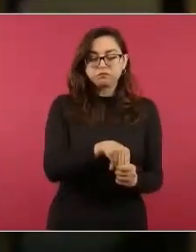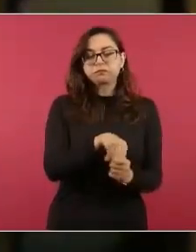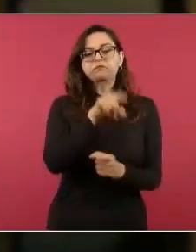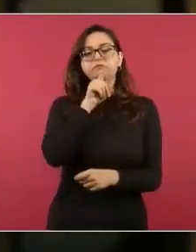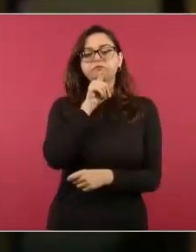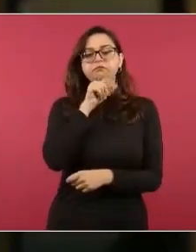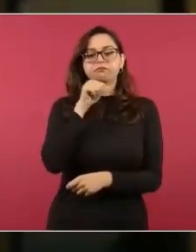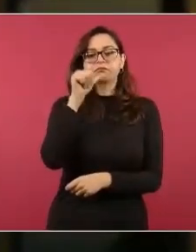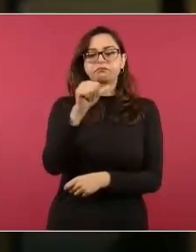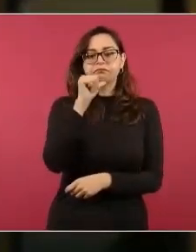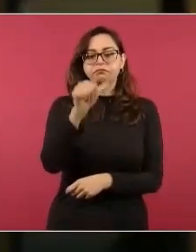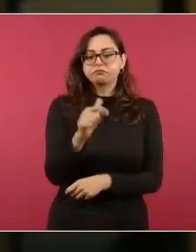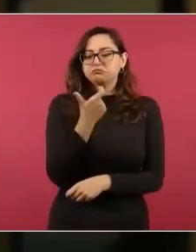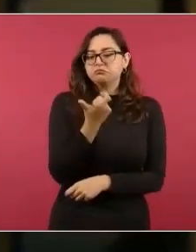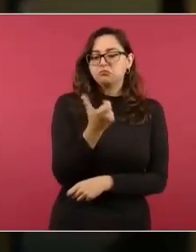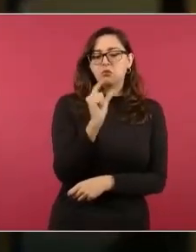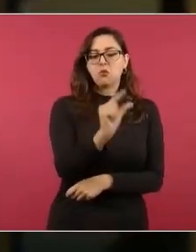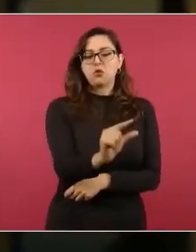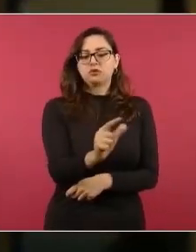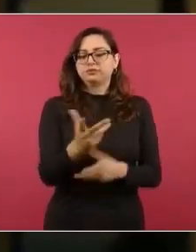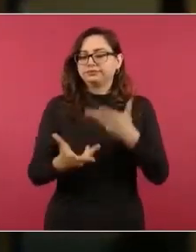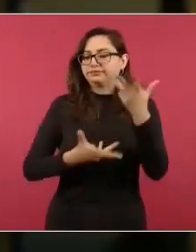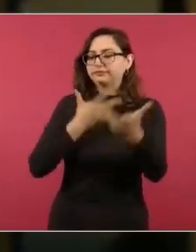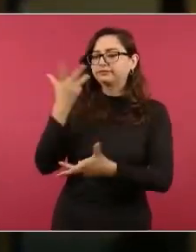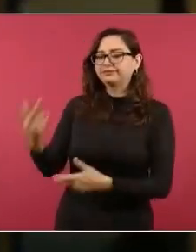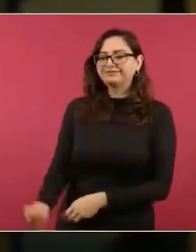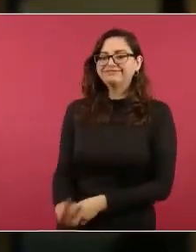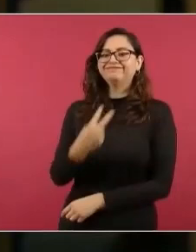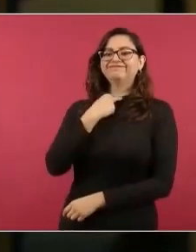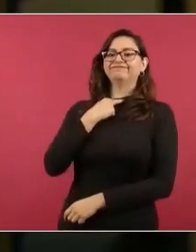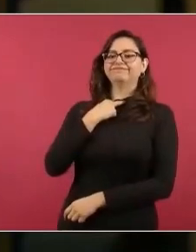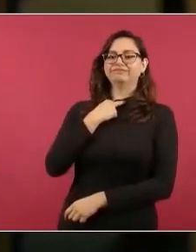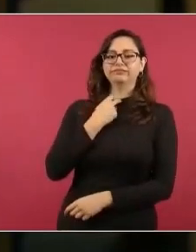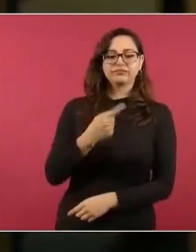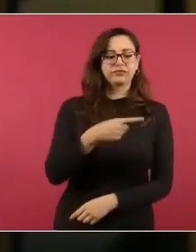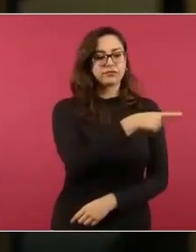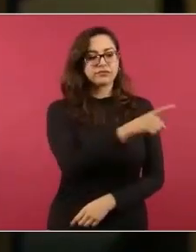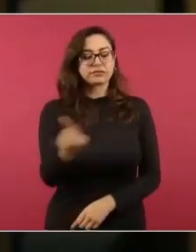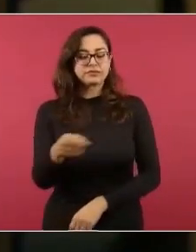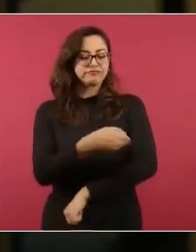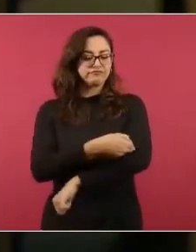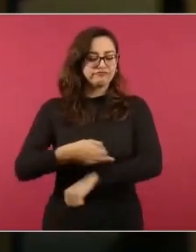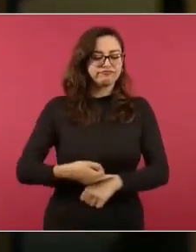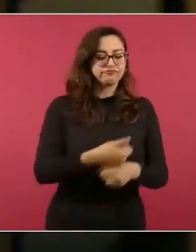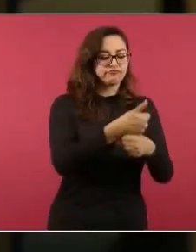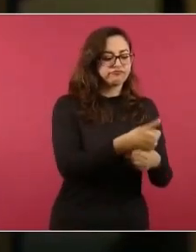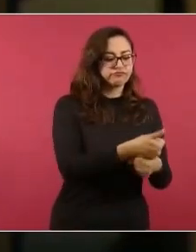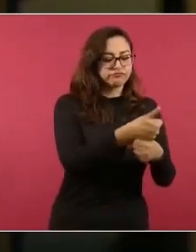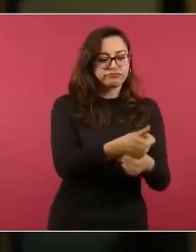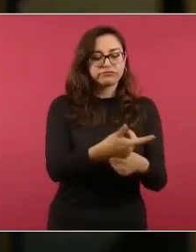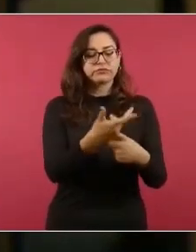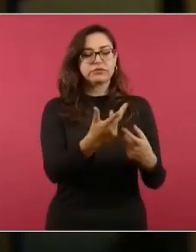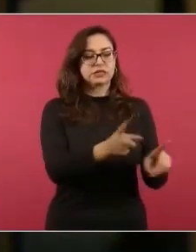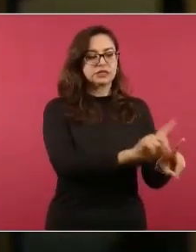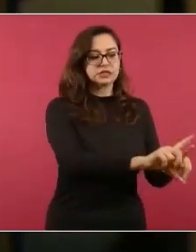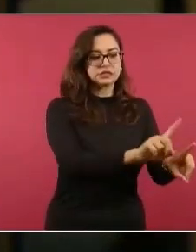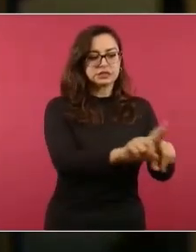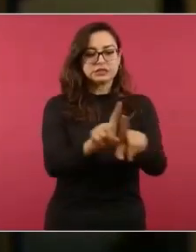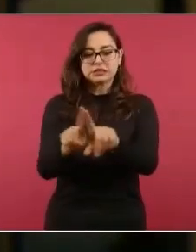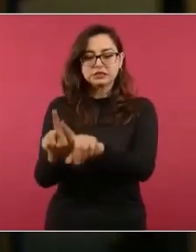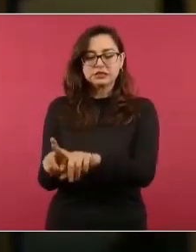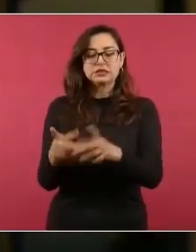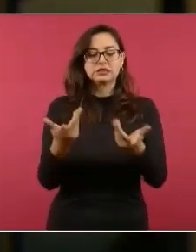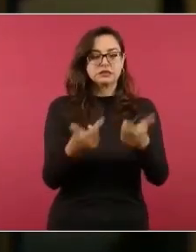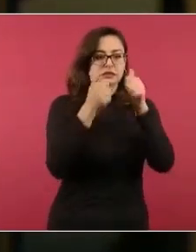hacen todo lo posible para que estas familias, debido a las incapacidades en sus entidades federativas,